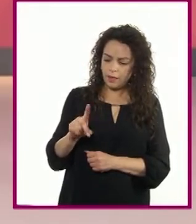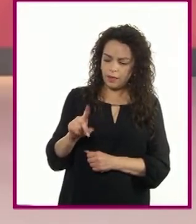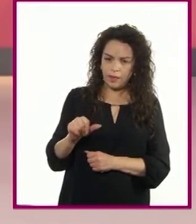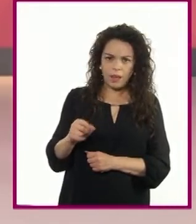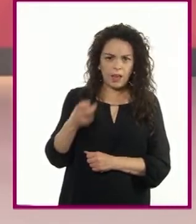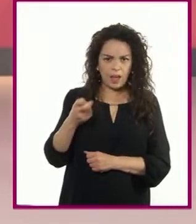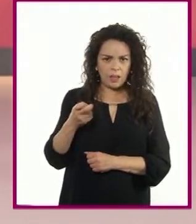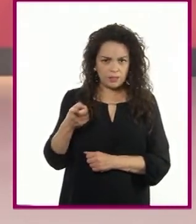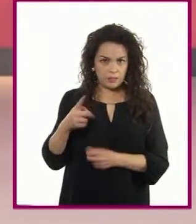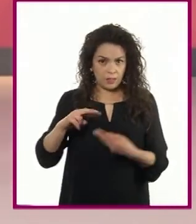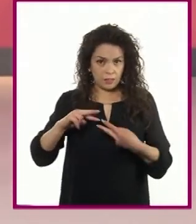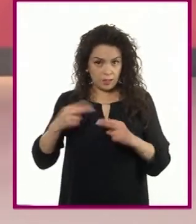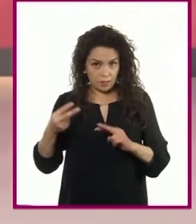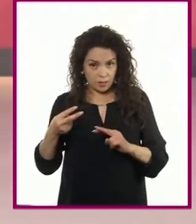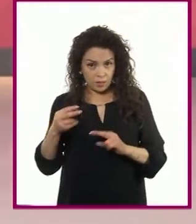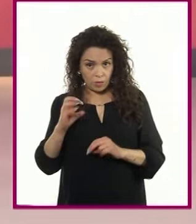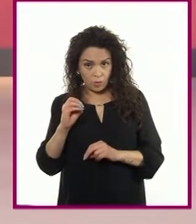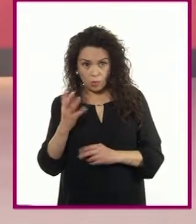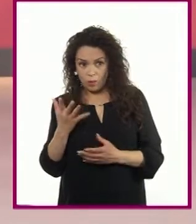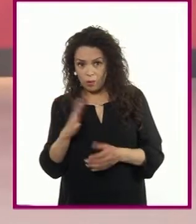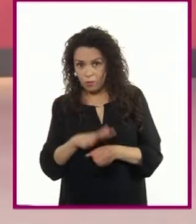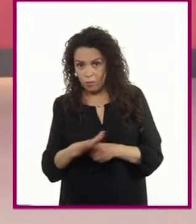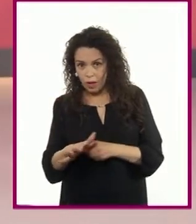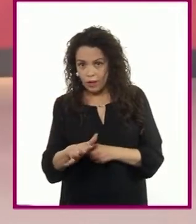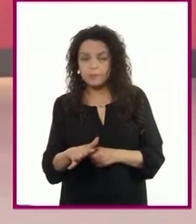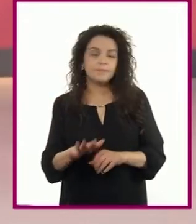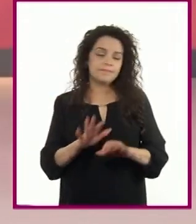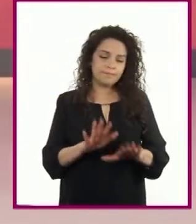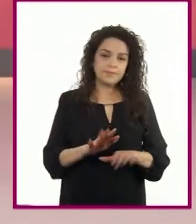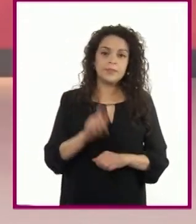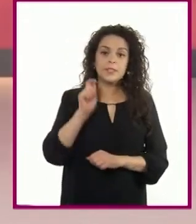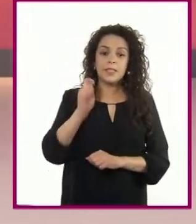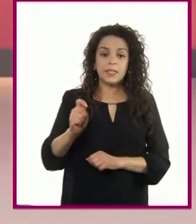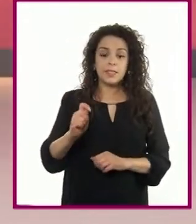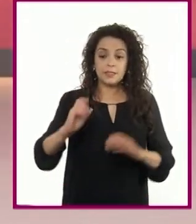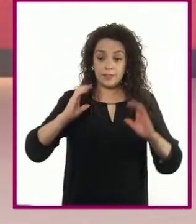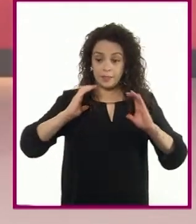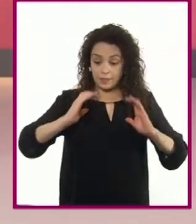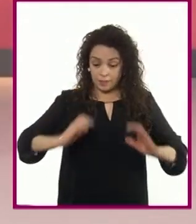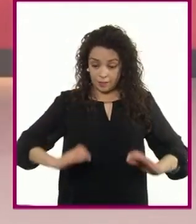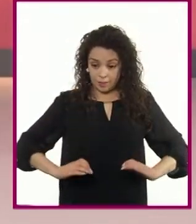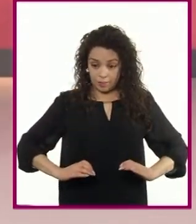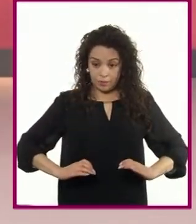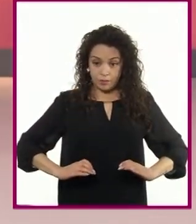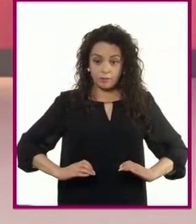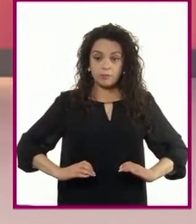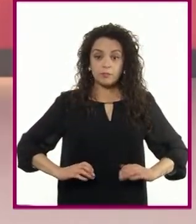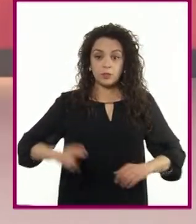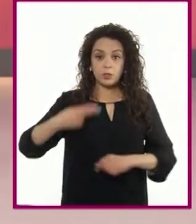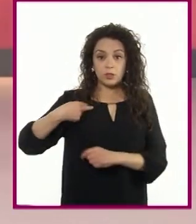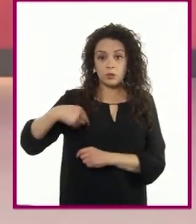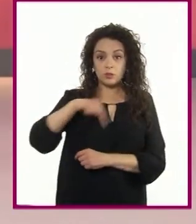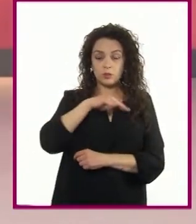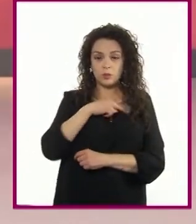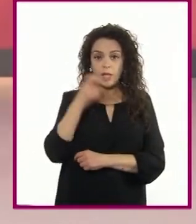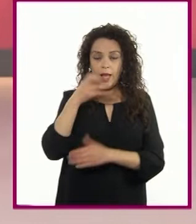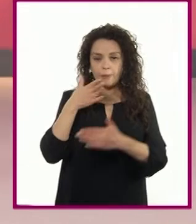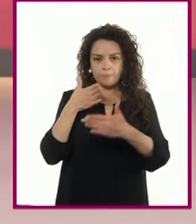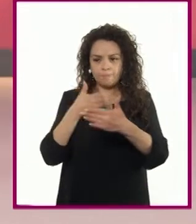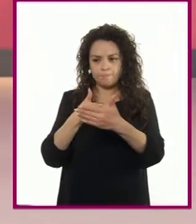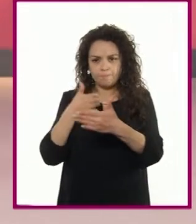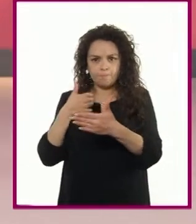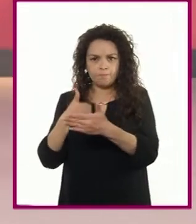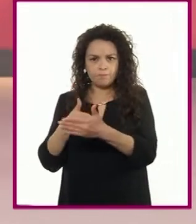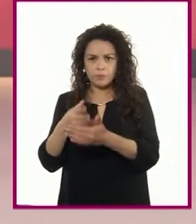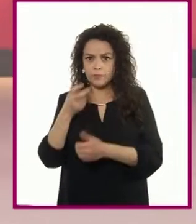dos, porque un factor orgánico se refiere a los límites físicos y fisiológicos de nuestro organismo, los cuales